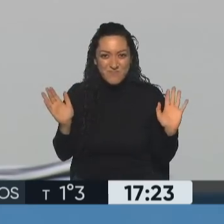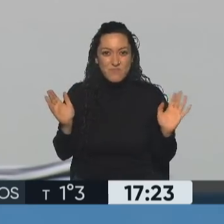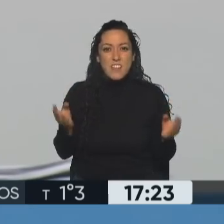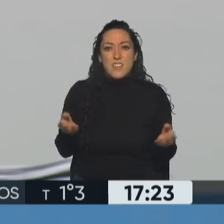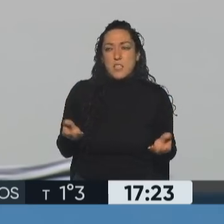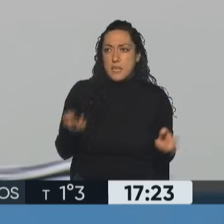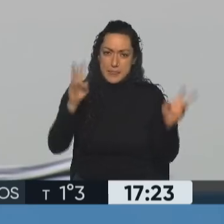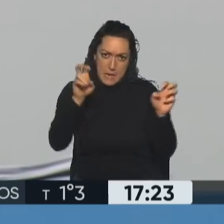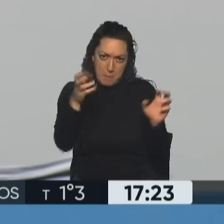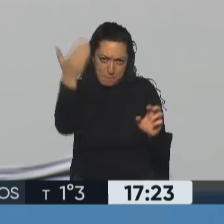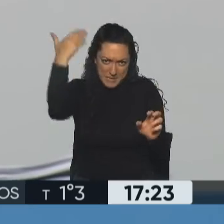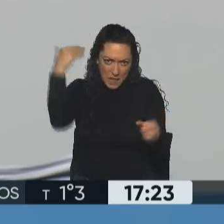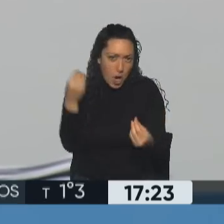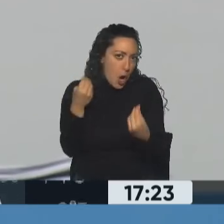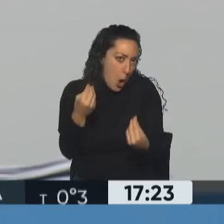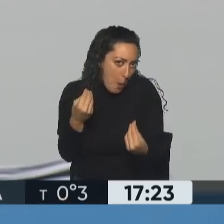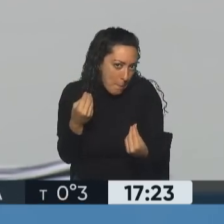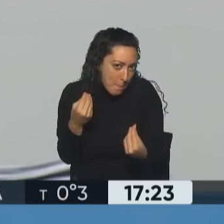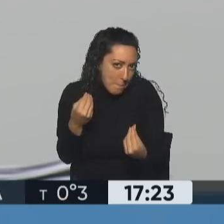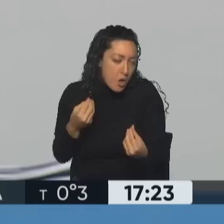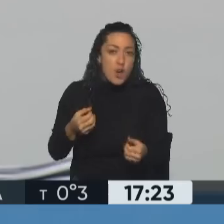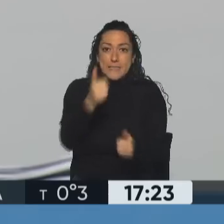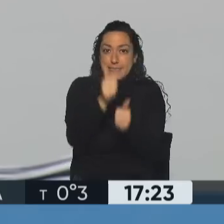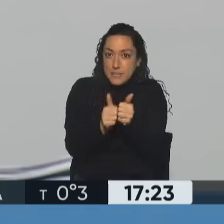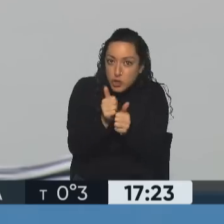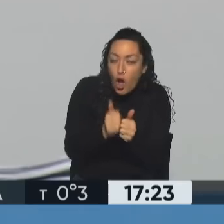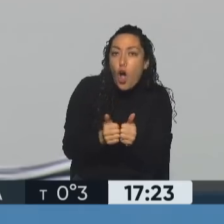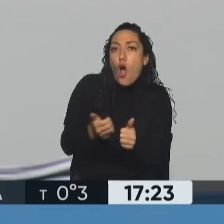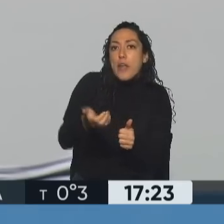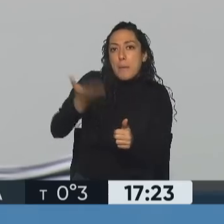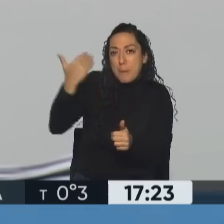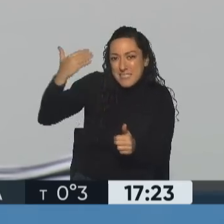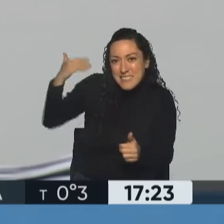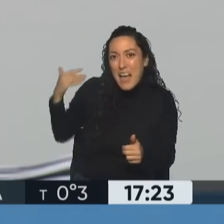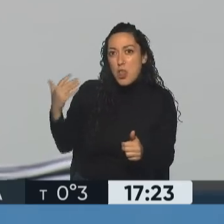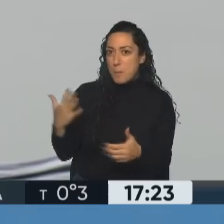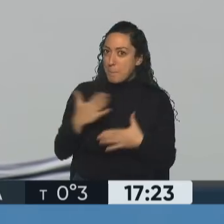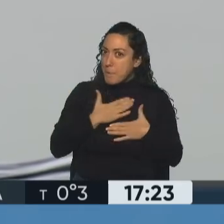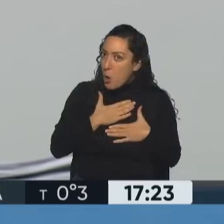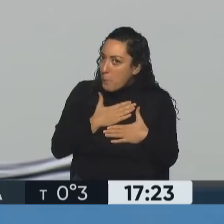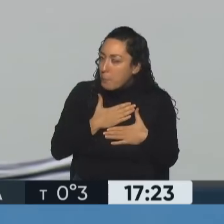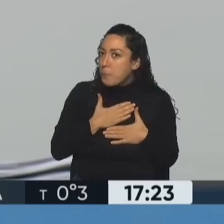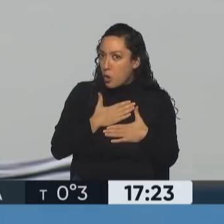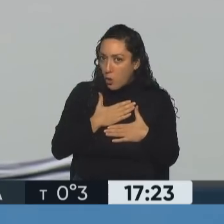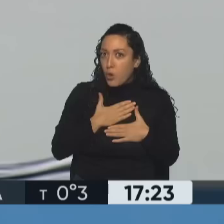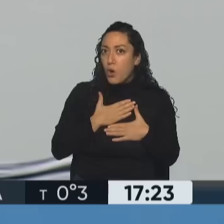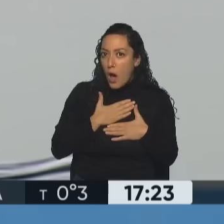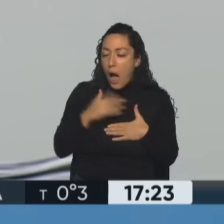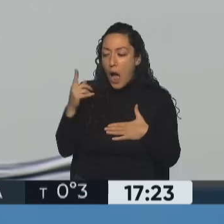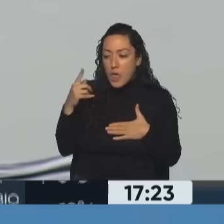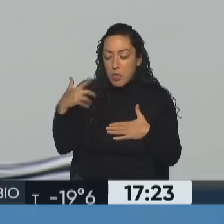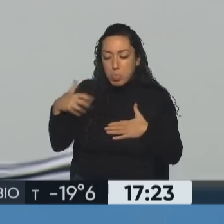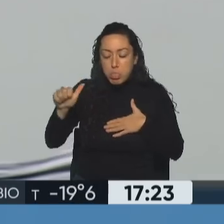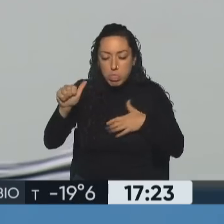¿Cómo cuestiones del pasado? En el pasado, en la historia, nuestra propia historia, encontramos